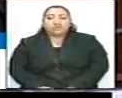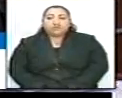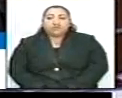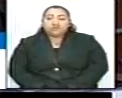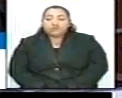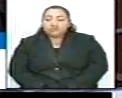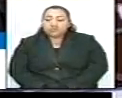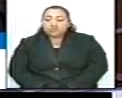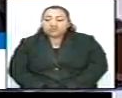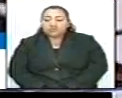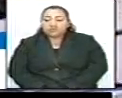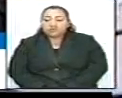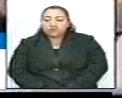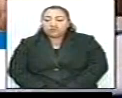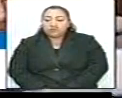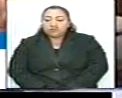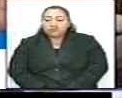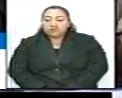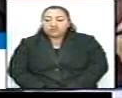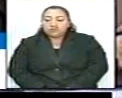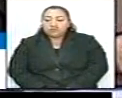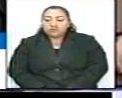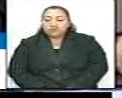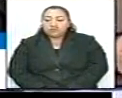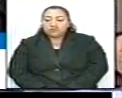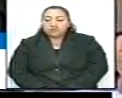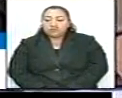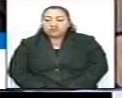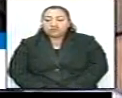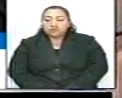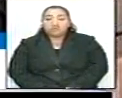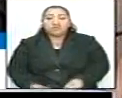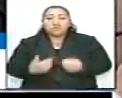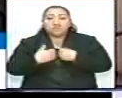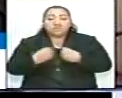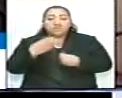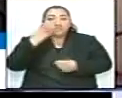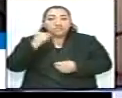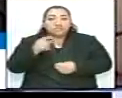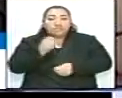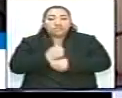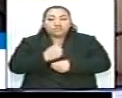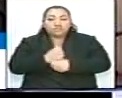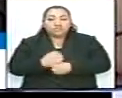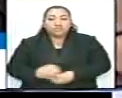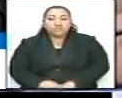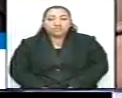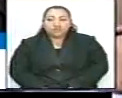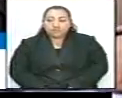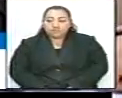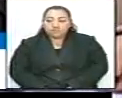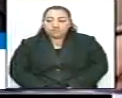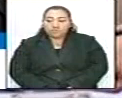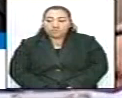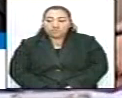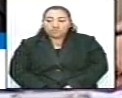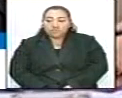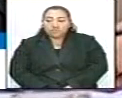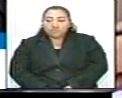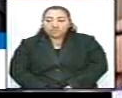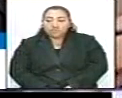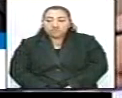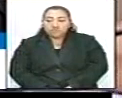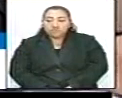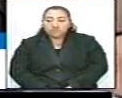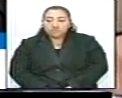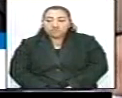a hacer la sesión descentralizada, sino tener como una experiencia este trabajo, porque yo siempre veo alcaldes que caminan con un